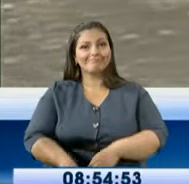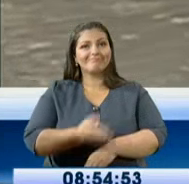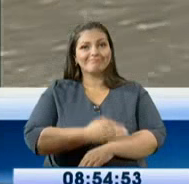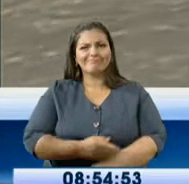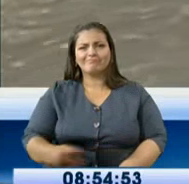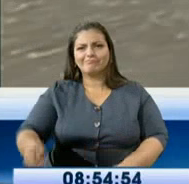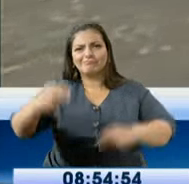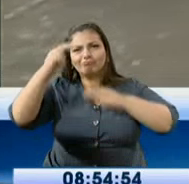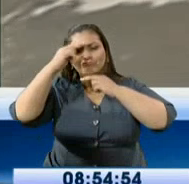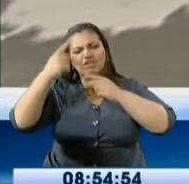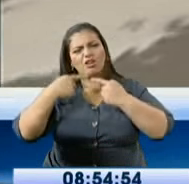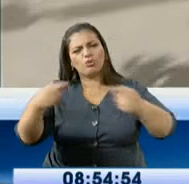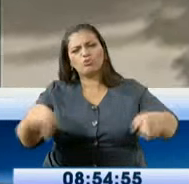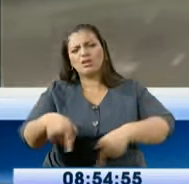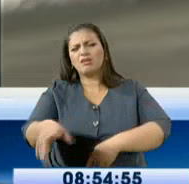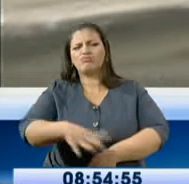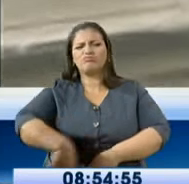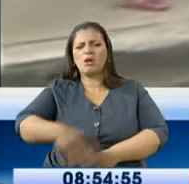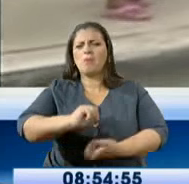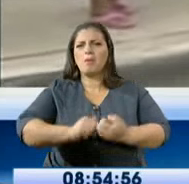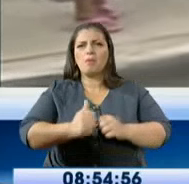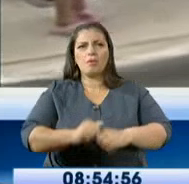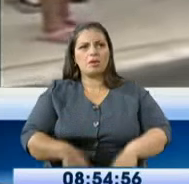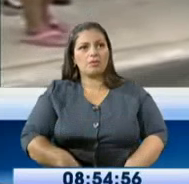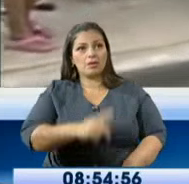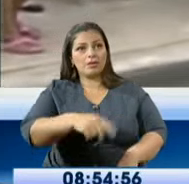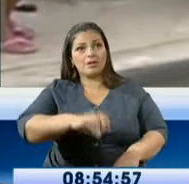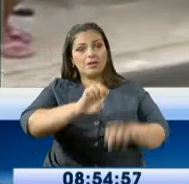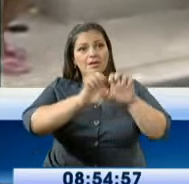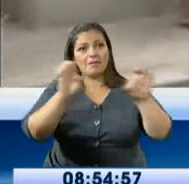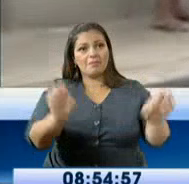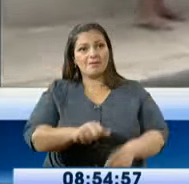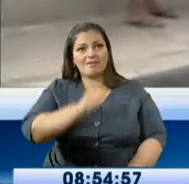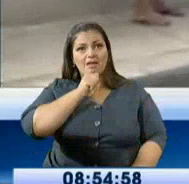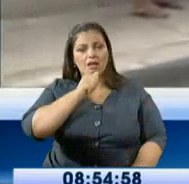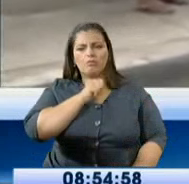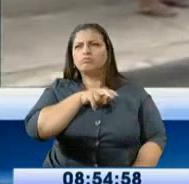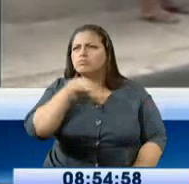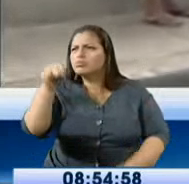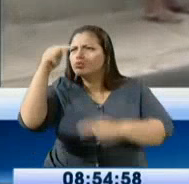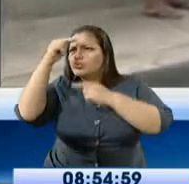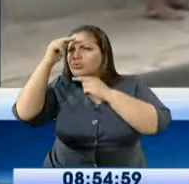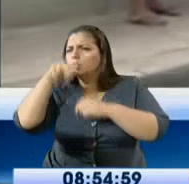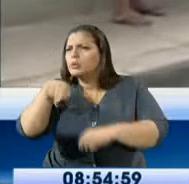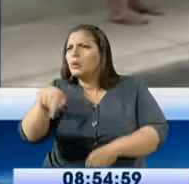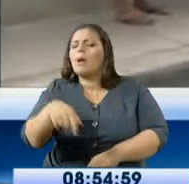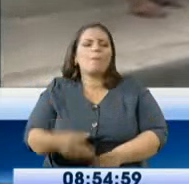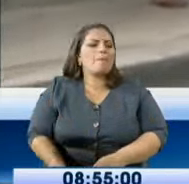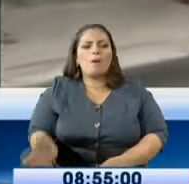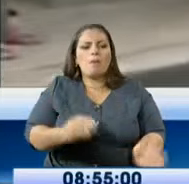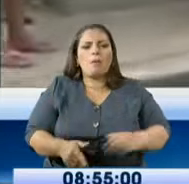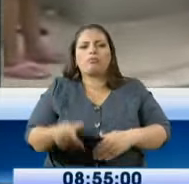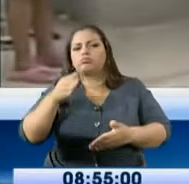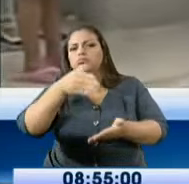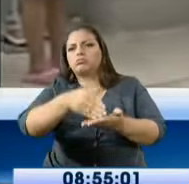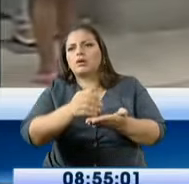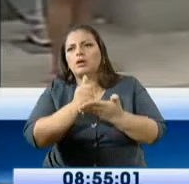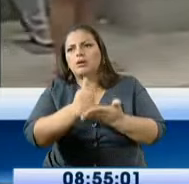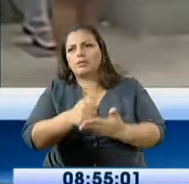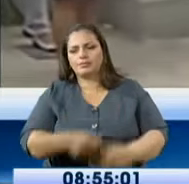que inmediatamente vinieron, estaban cerca, vinieron con sus maquinarias. Todavía falta que vengan más. Señora, buenos días. Interagua ya vino